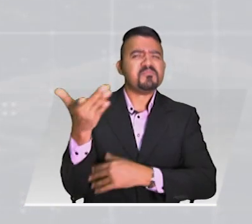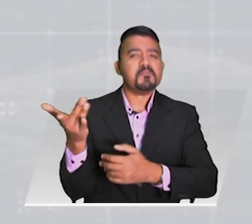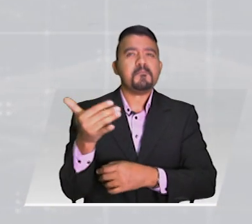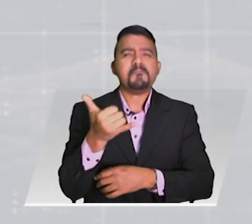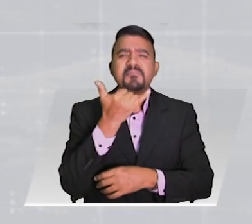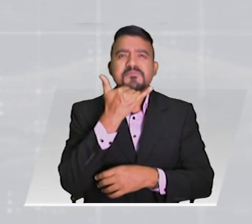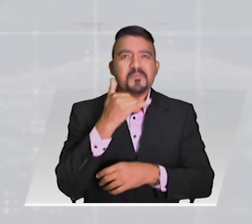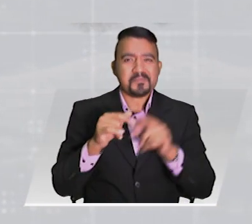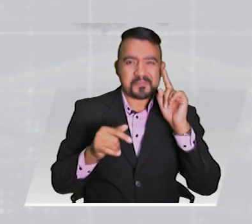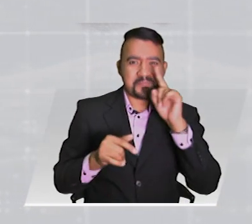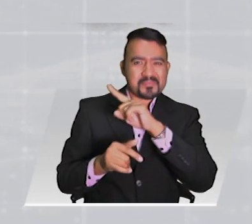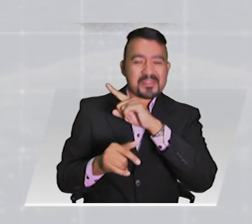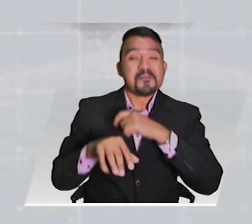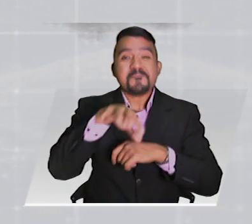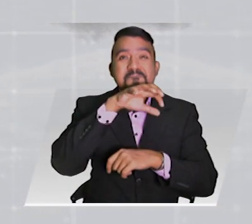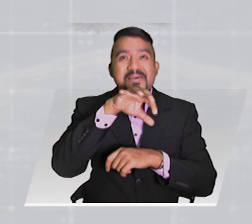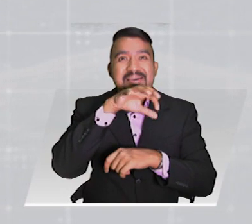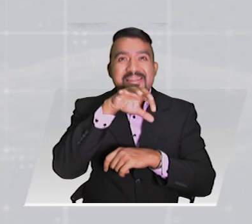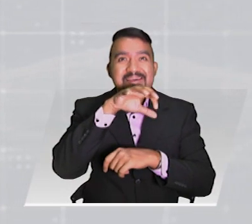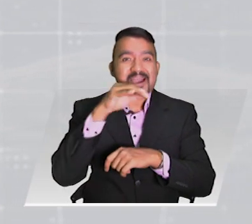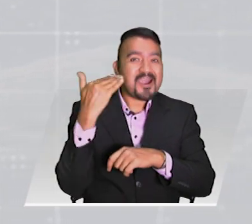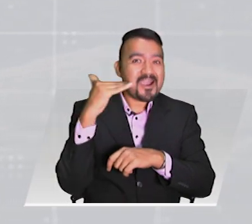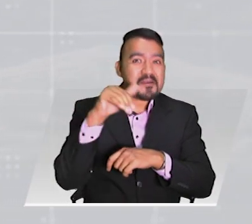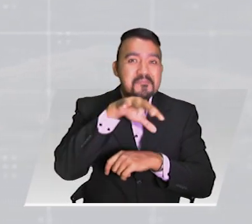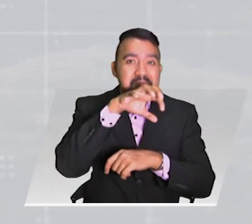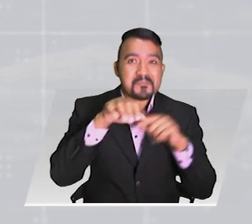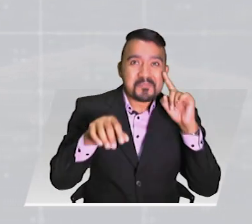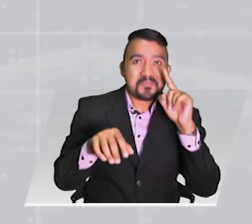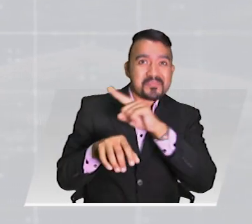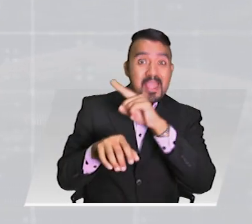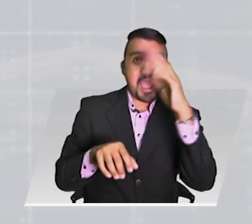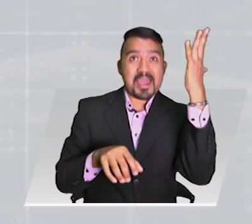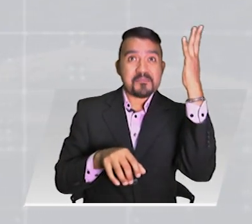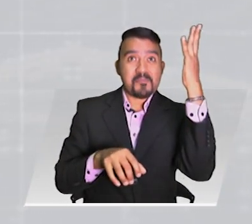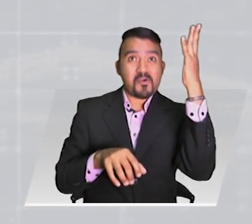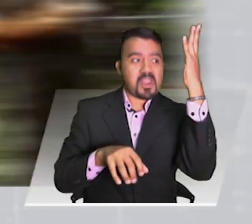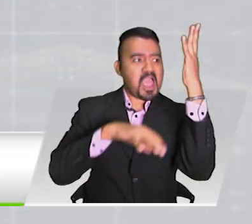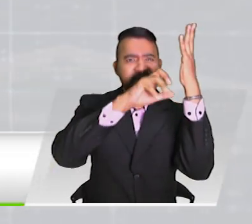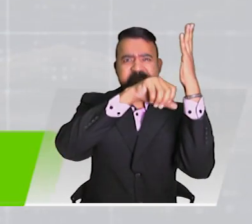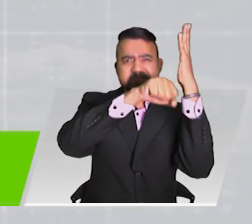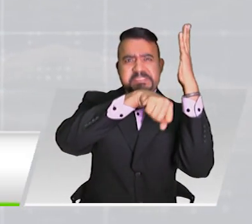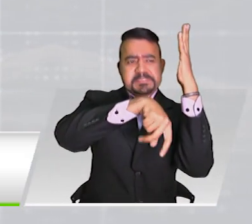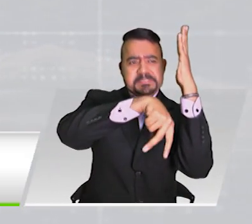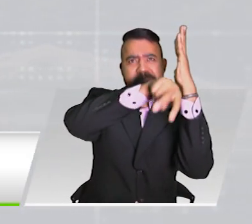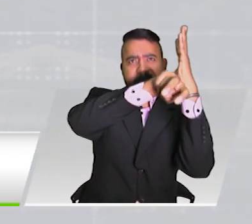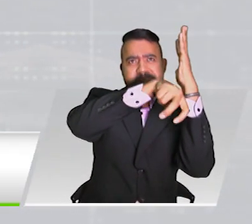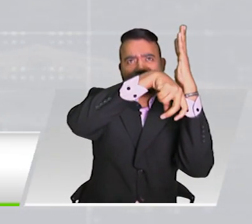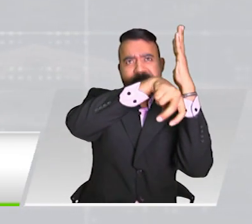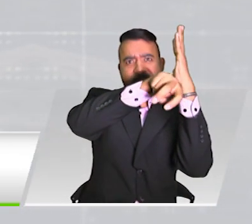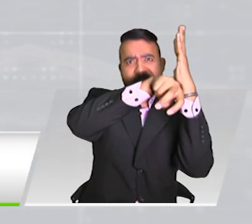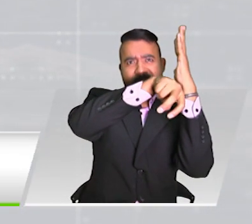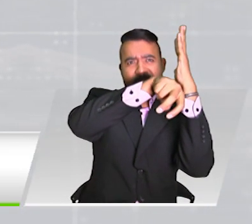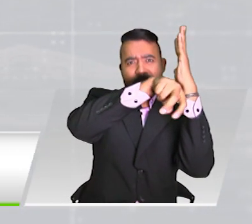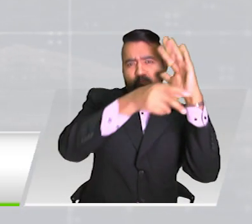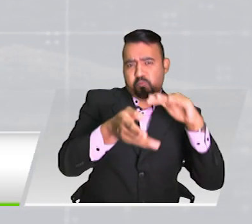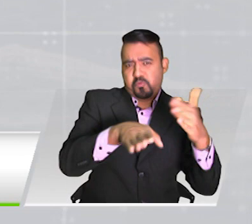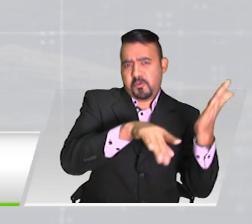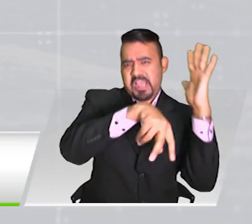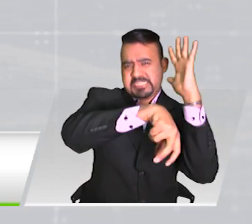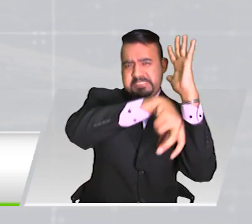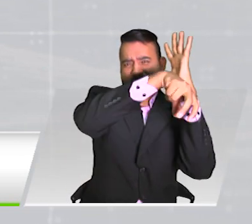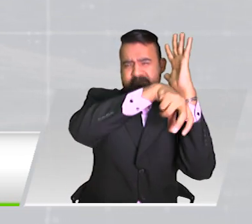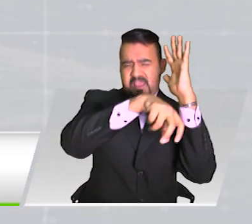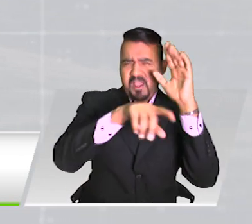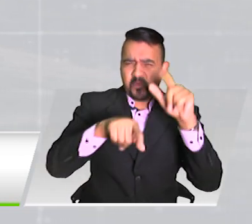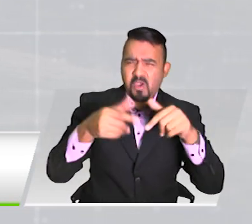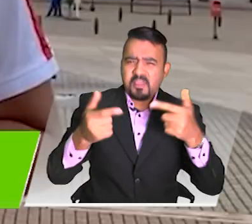criolla que fue hallada colgada de un árbol el hecho se conoció luego de que circularan imágenes muy fuertes en